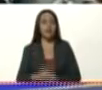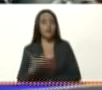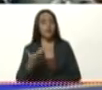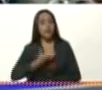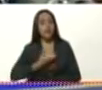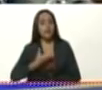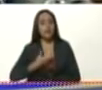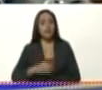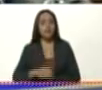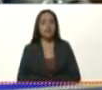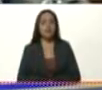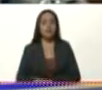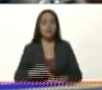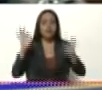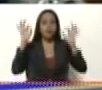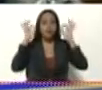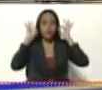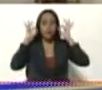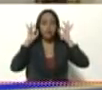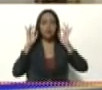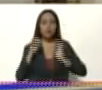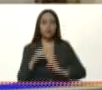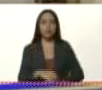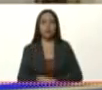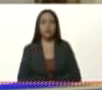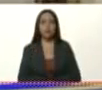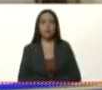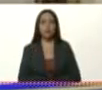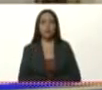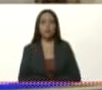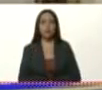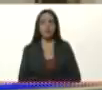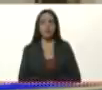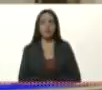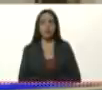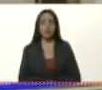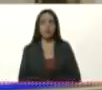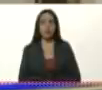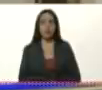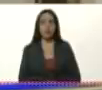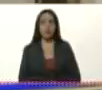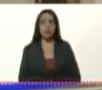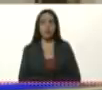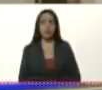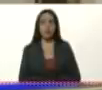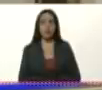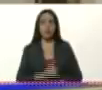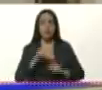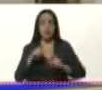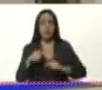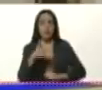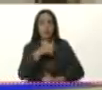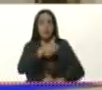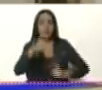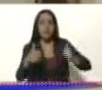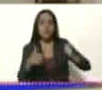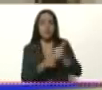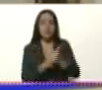¿Por qué utilizo este concepto? Porque es una pandemia que está azotando a 124 países del